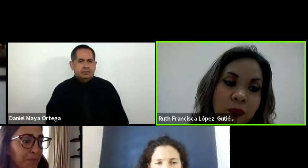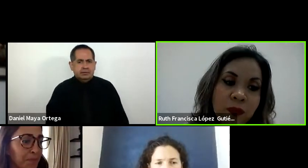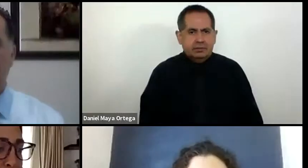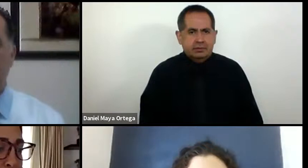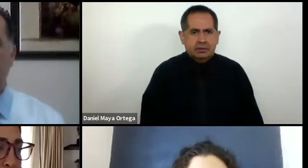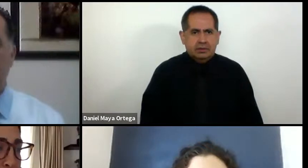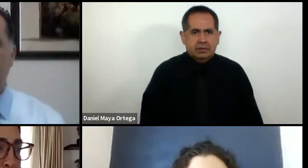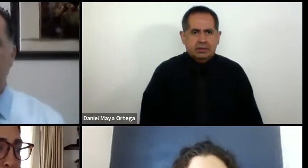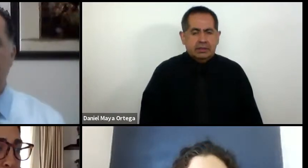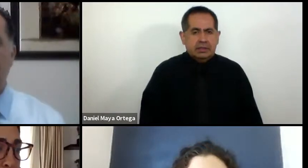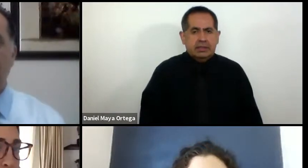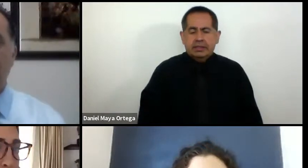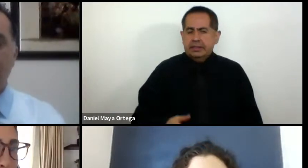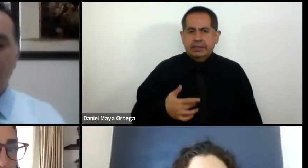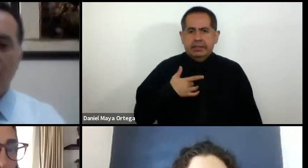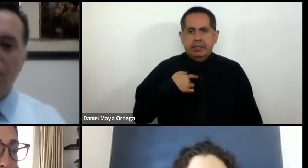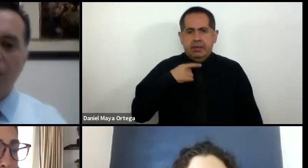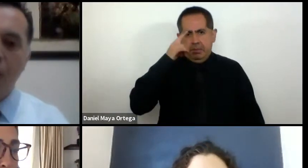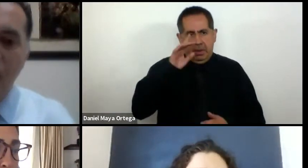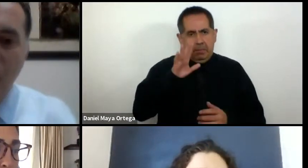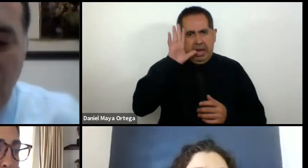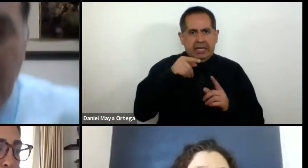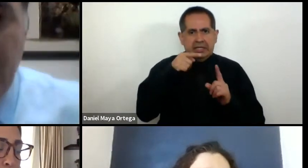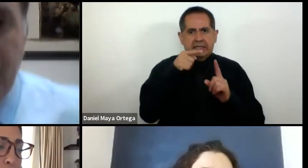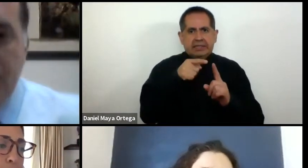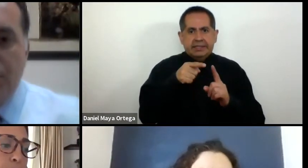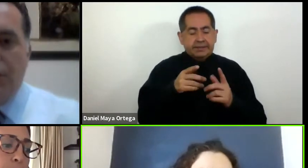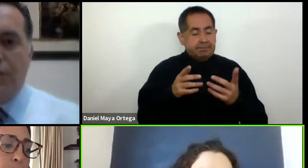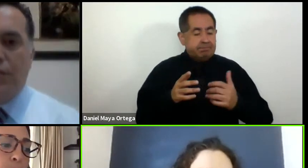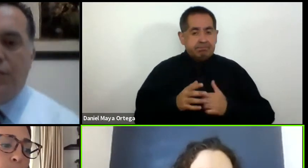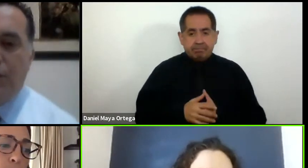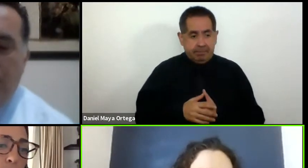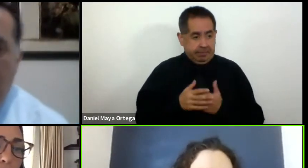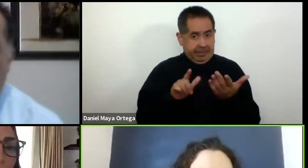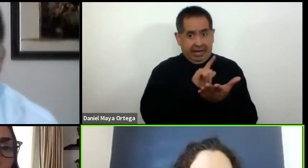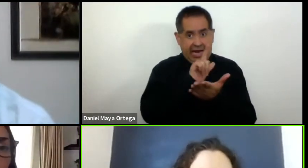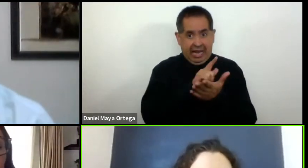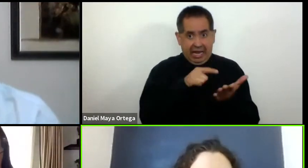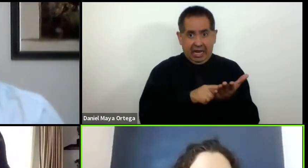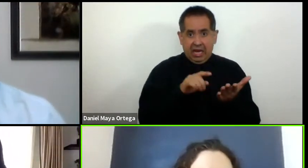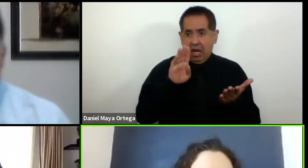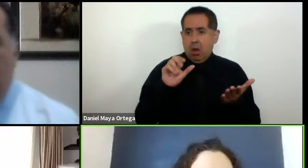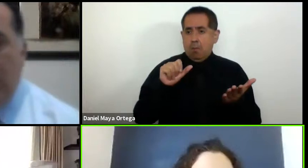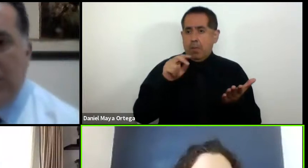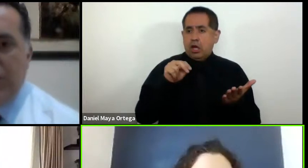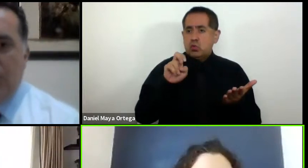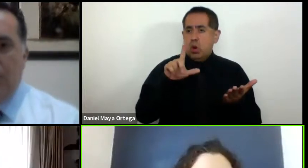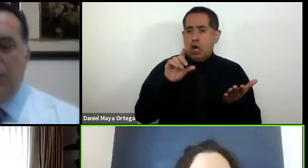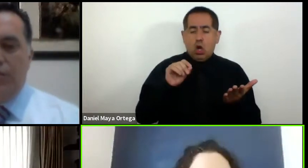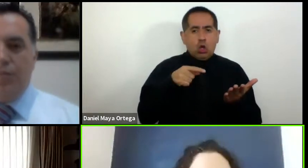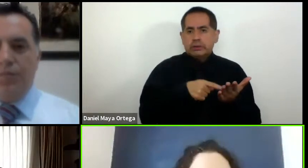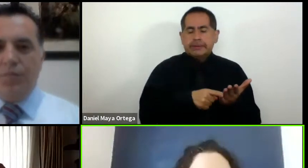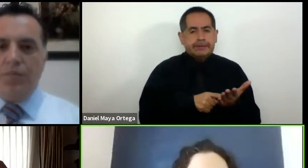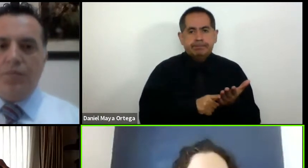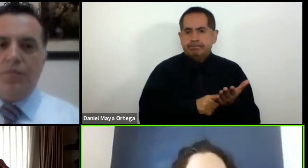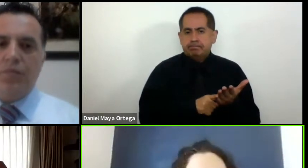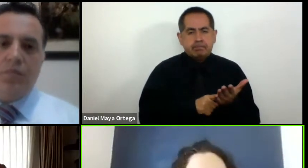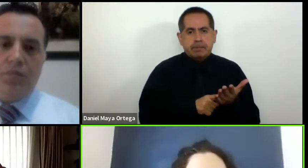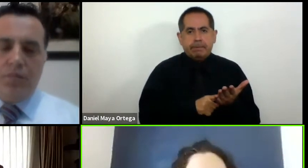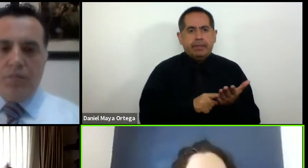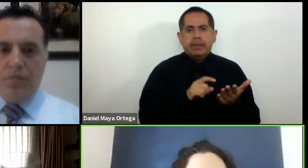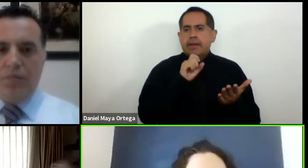Bueno, me parece nuevamente que lo que plantea la ley Bañuelos es el